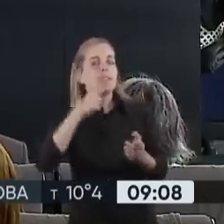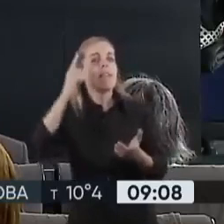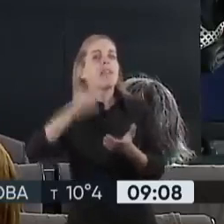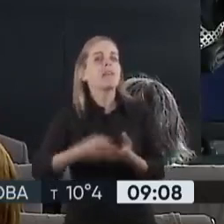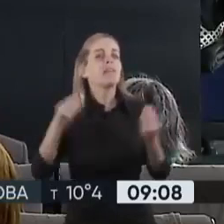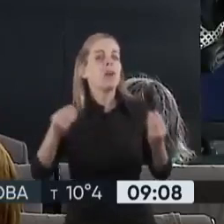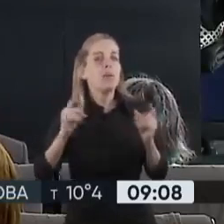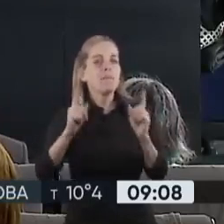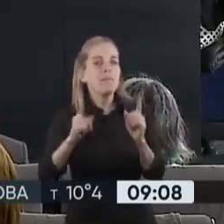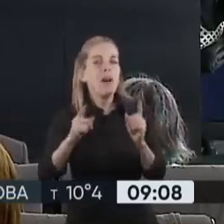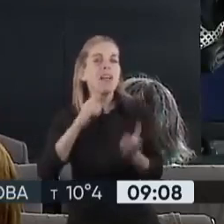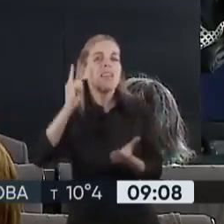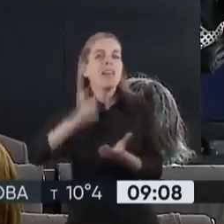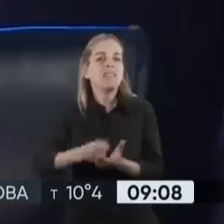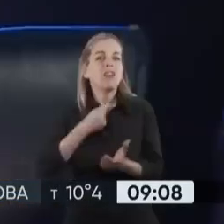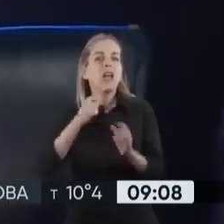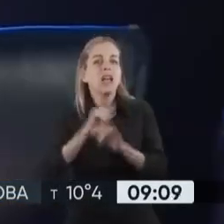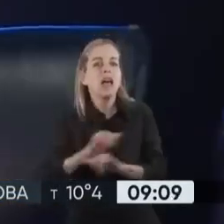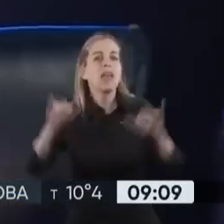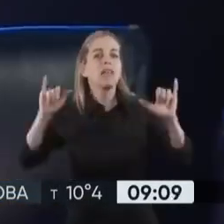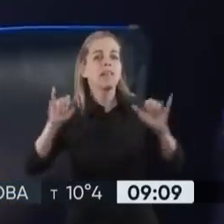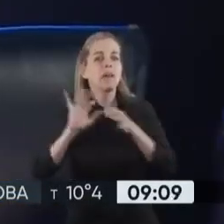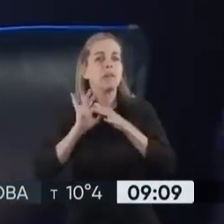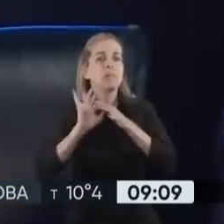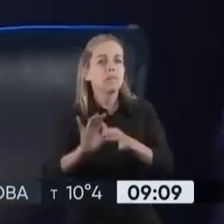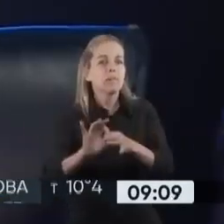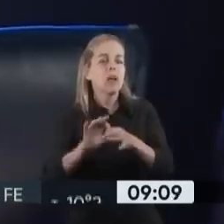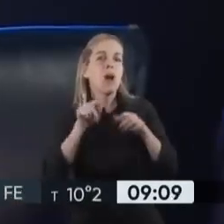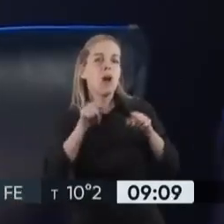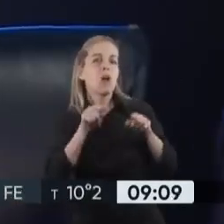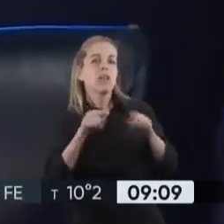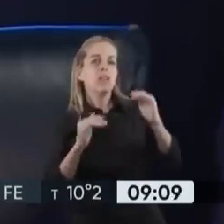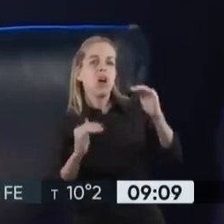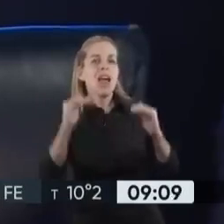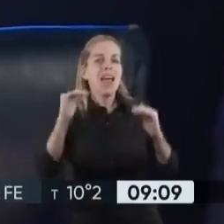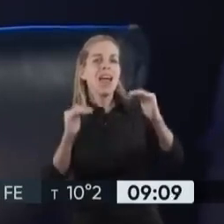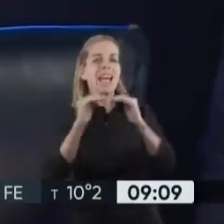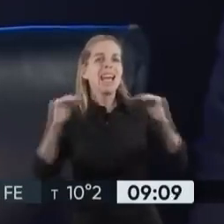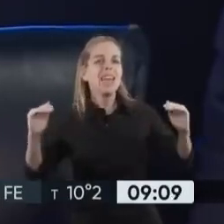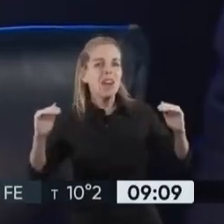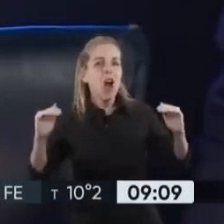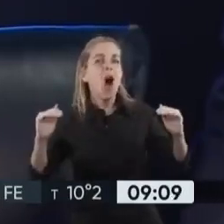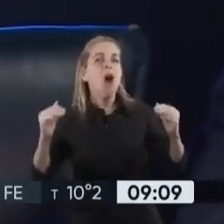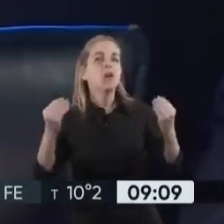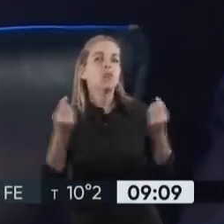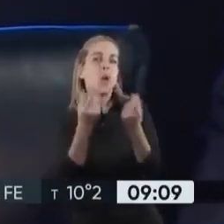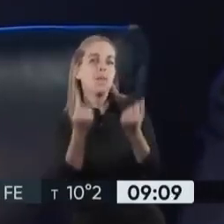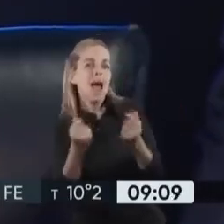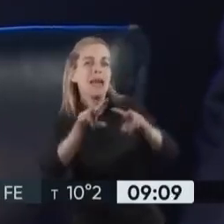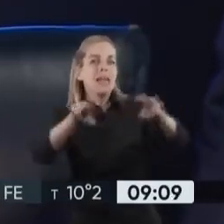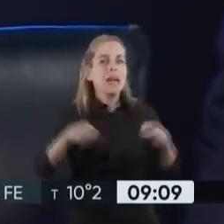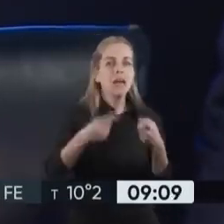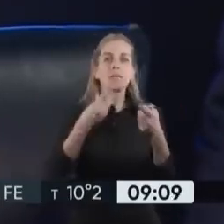que yo les quería compartir hoy en día tienen que ver con esa convergencia al equilibrio fiscal y por supuesto a la